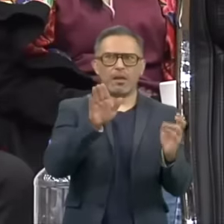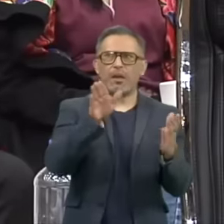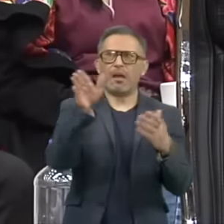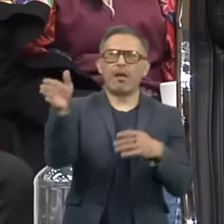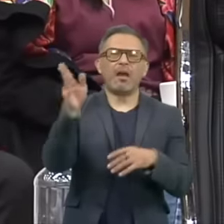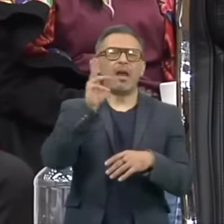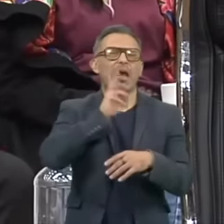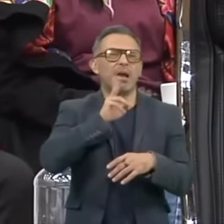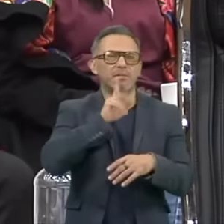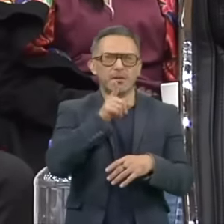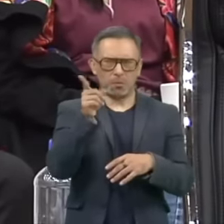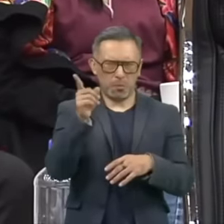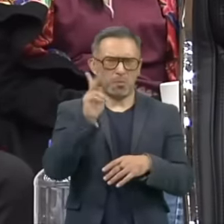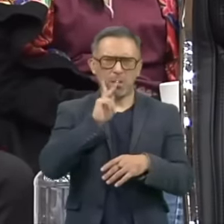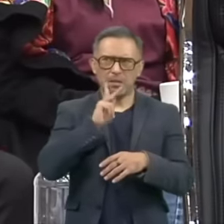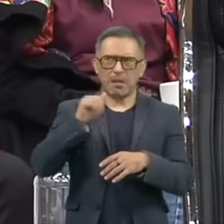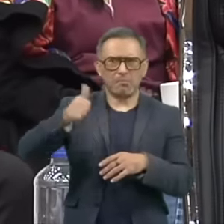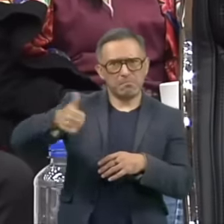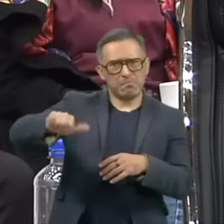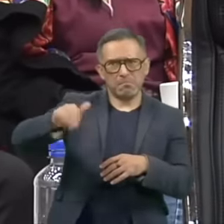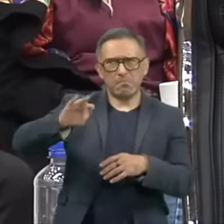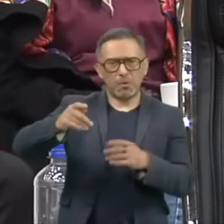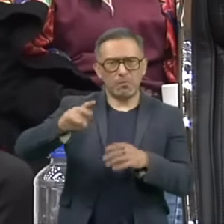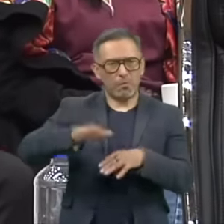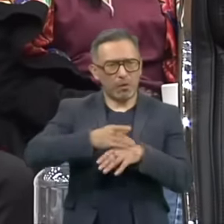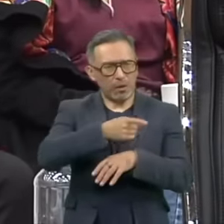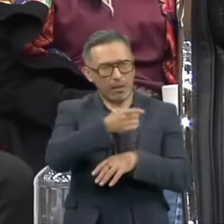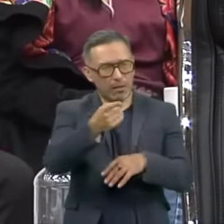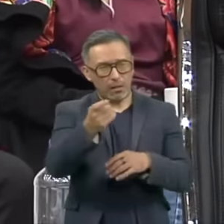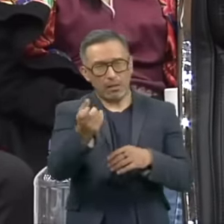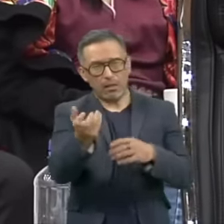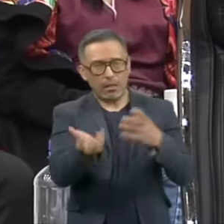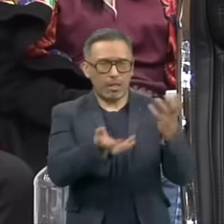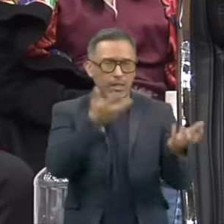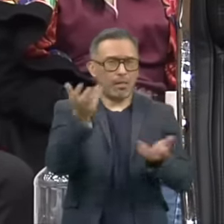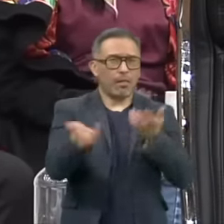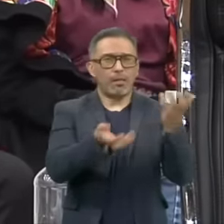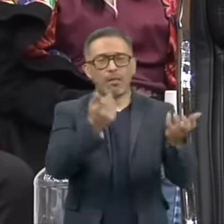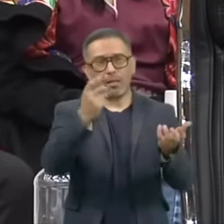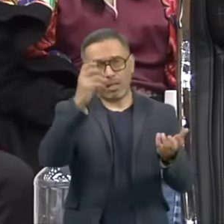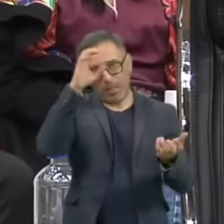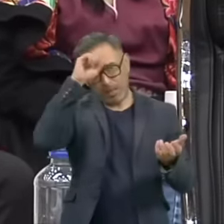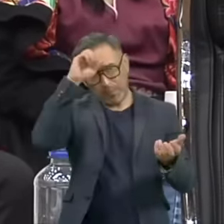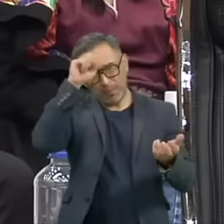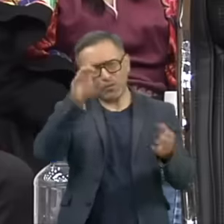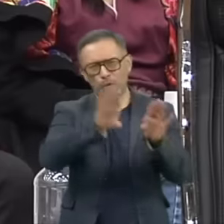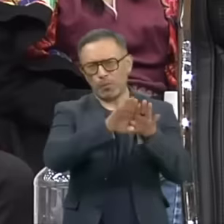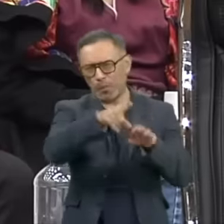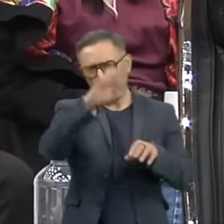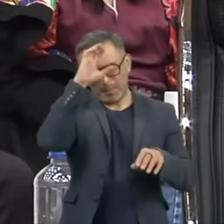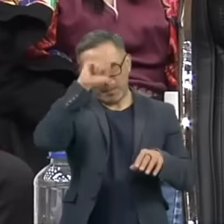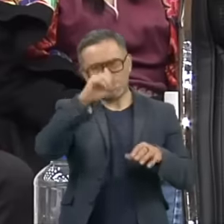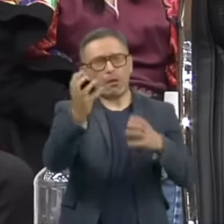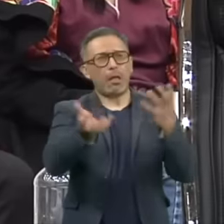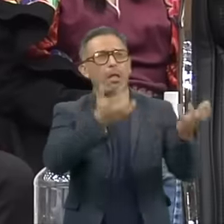las maromas que hacen son impresionantes. Voy a hablar de esas maromas en un momento